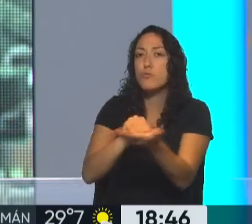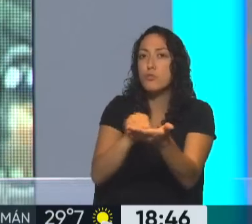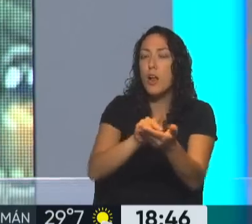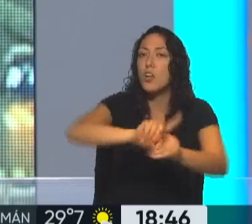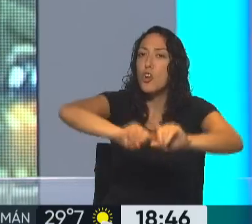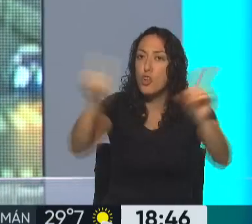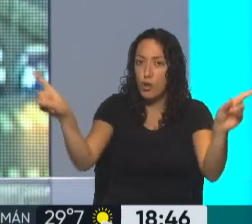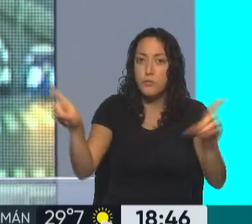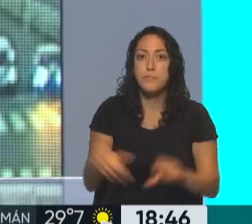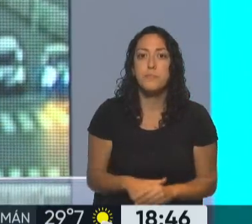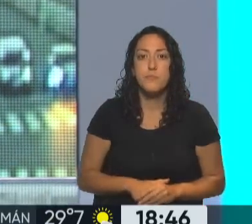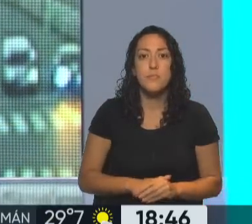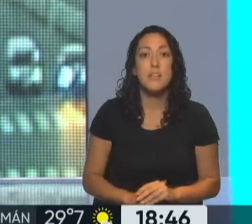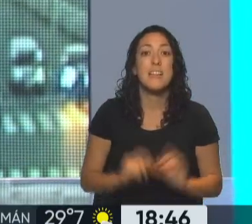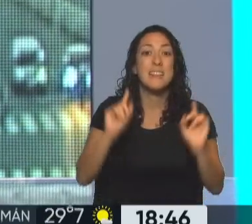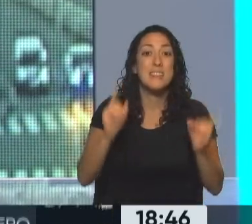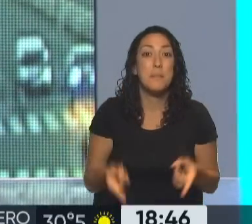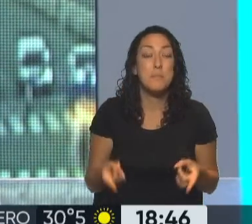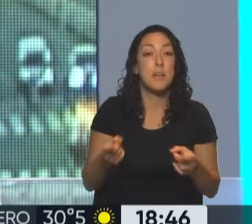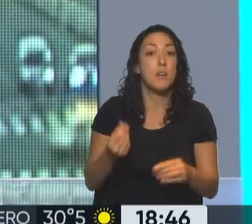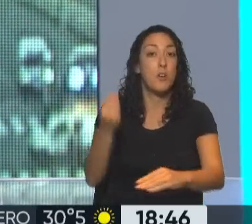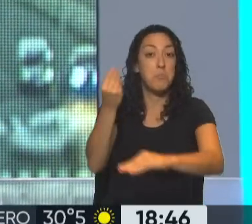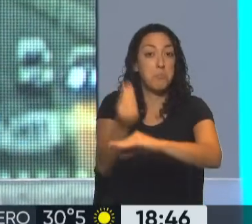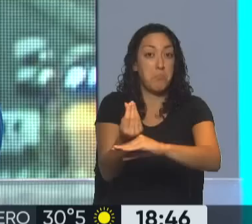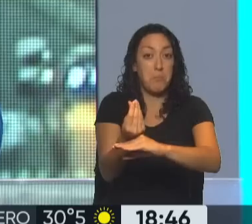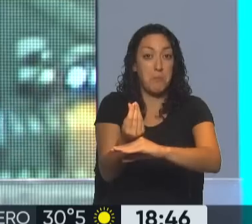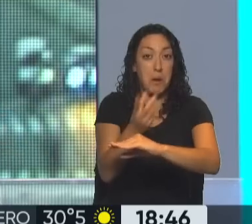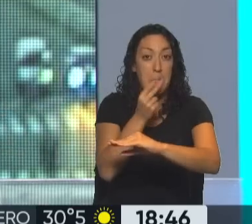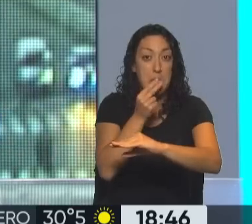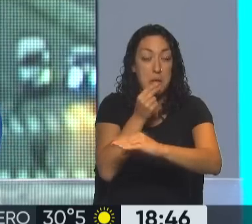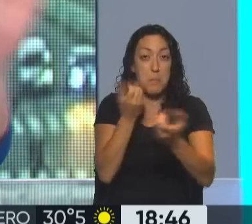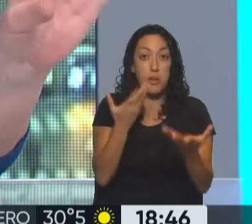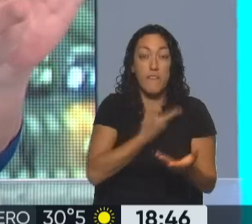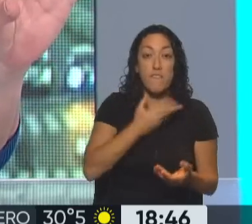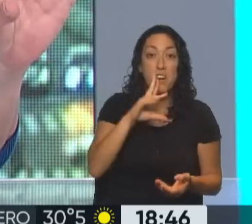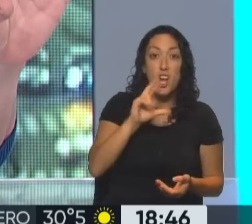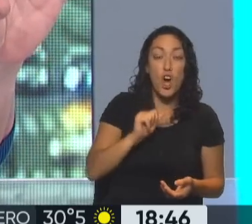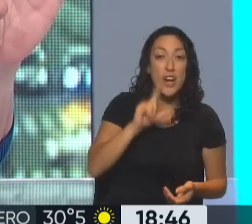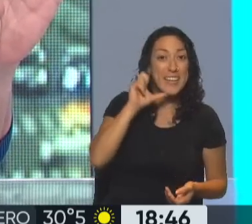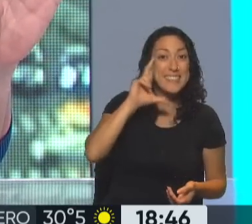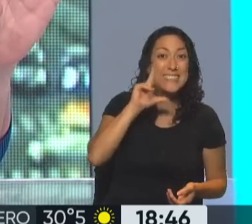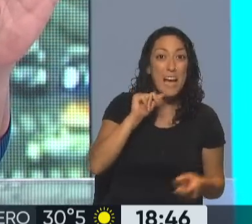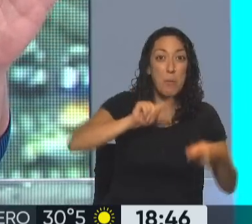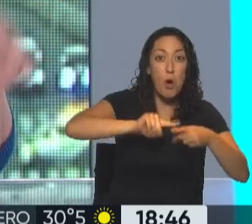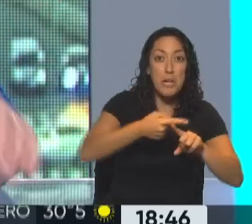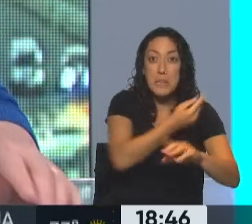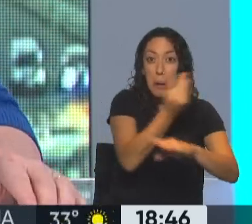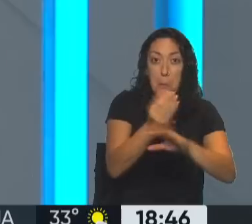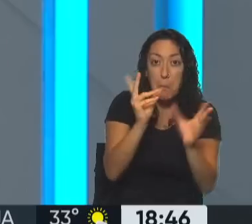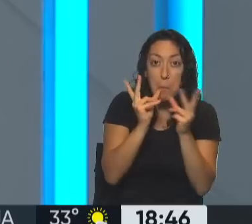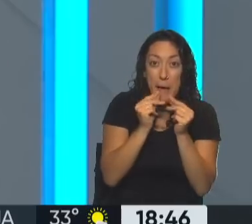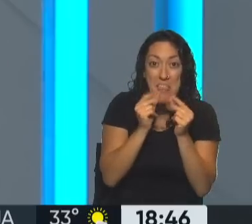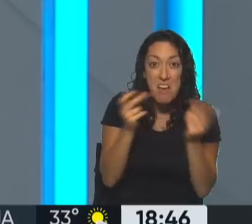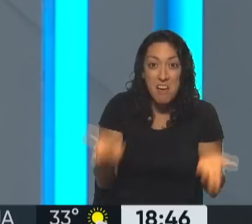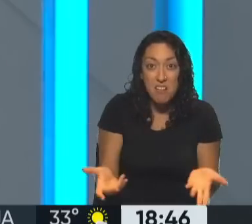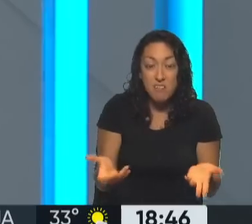caso ni siquiera se trata de una candidata o funcionaria porque Florencia no tiene ningún tipo de participación política. Hoy recordaba